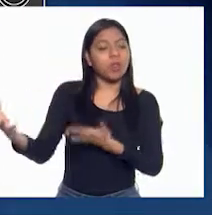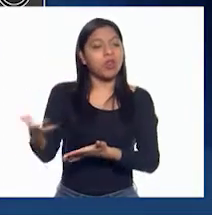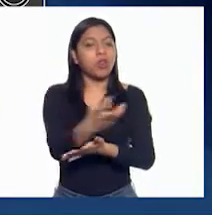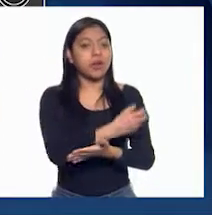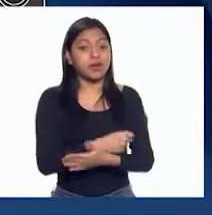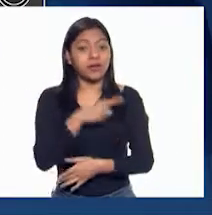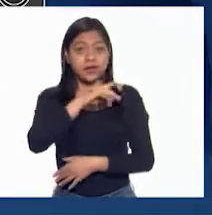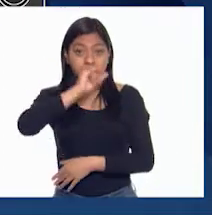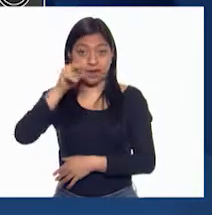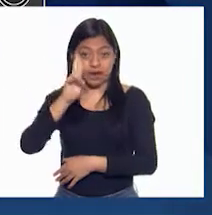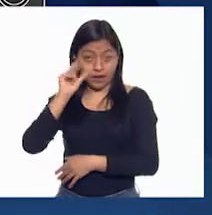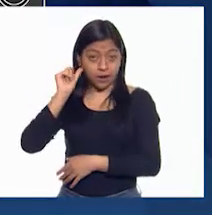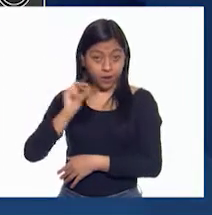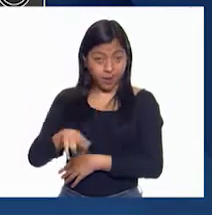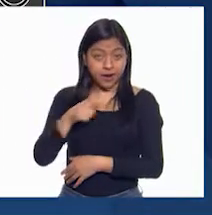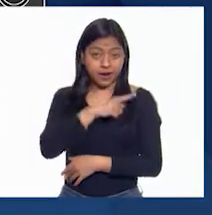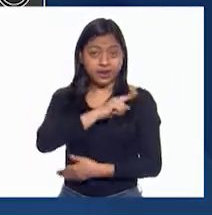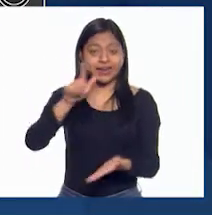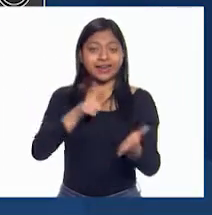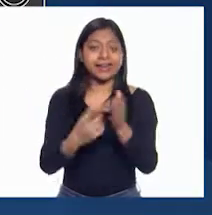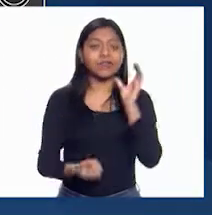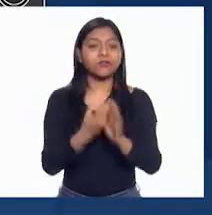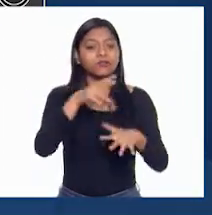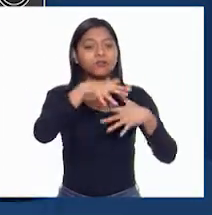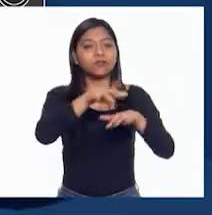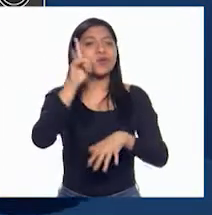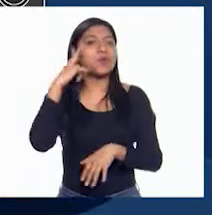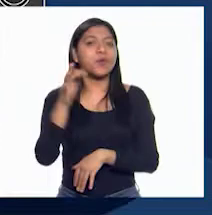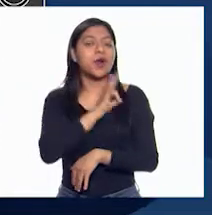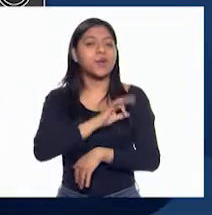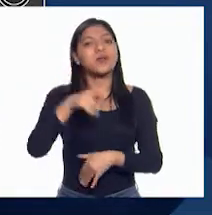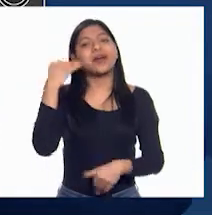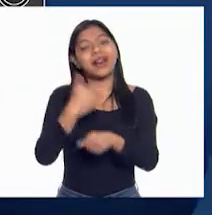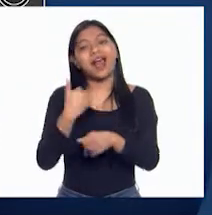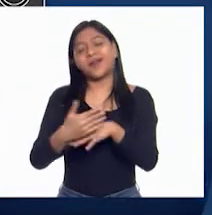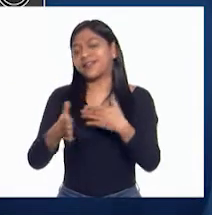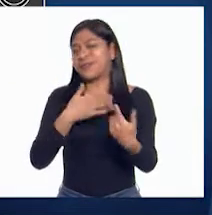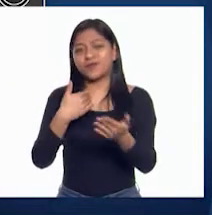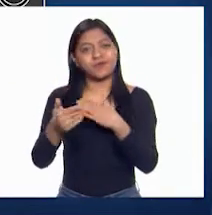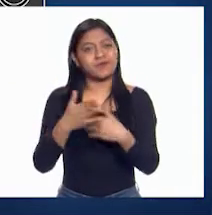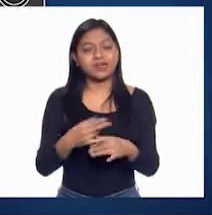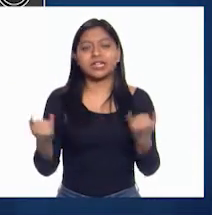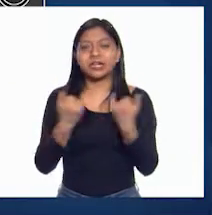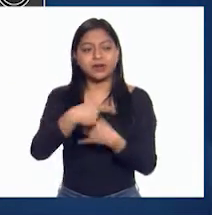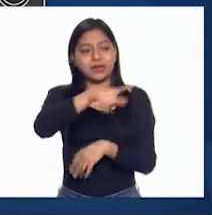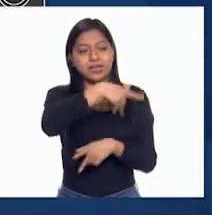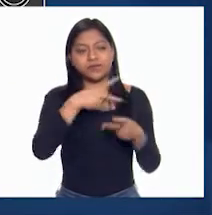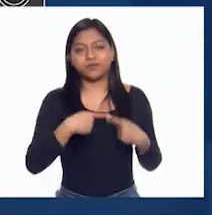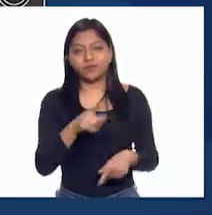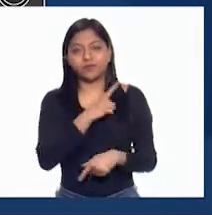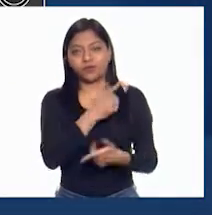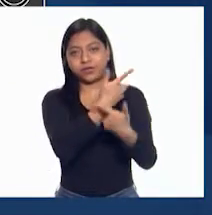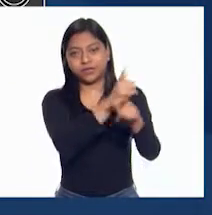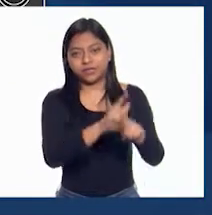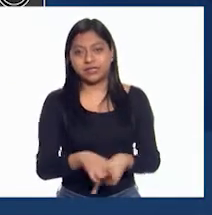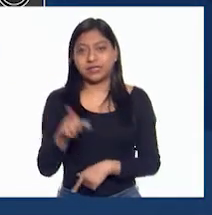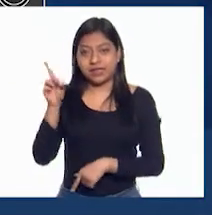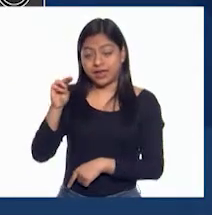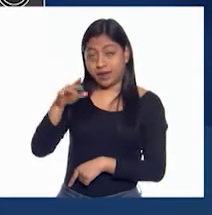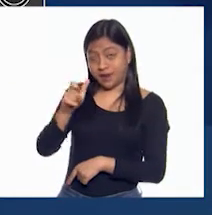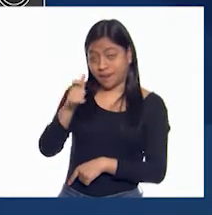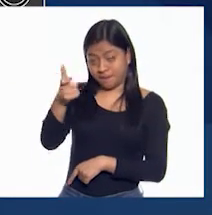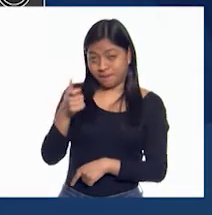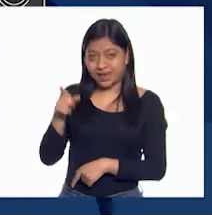Juan Calvino, la Reforma inspira la conformación del Estado moderno y la idea de nación. El sociólogo alemán Max